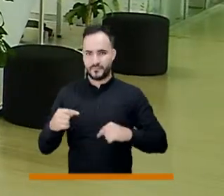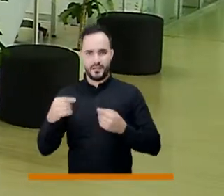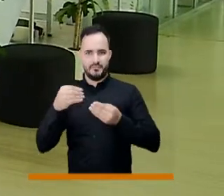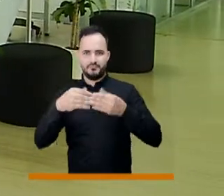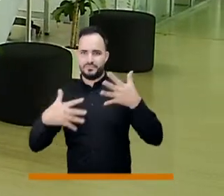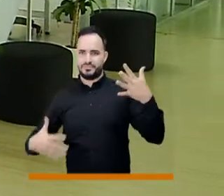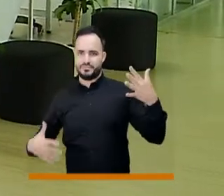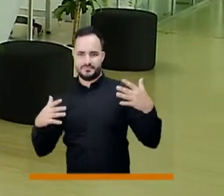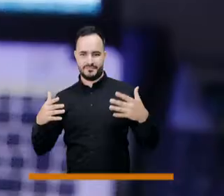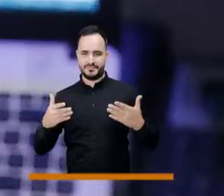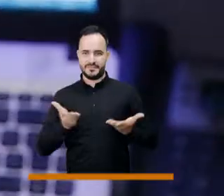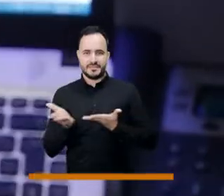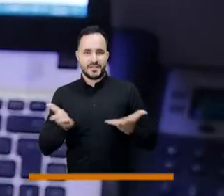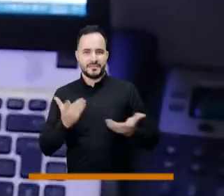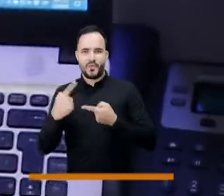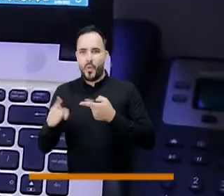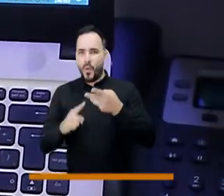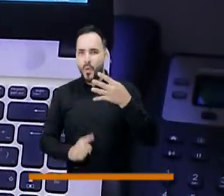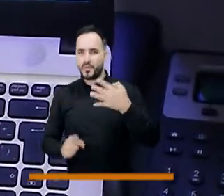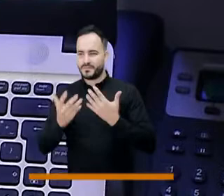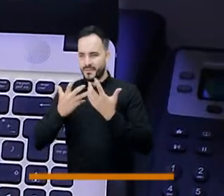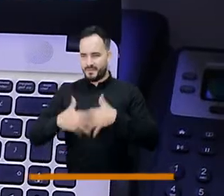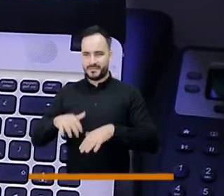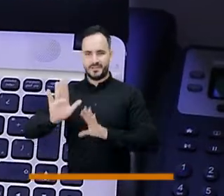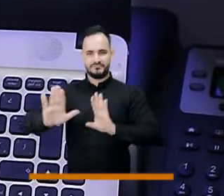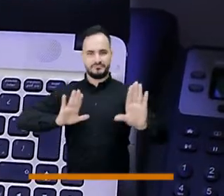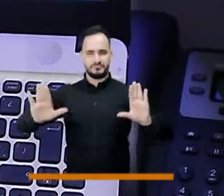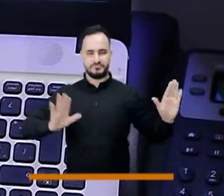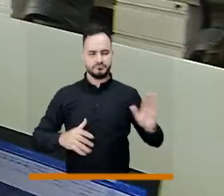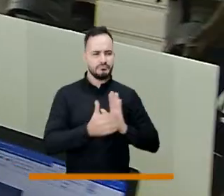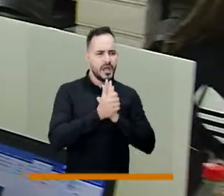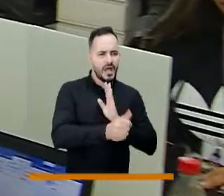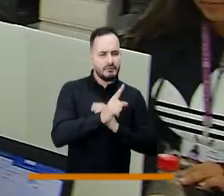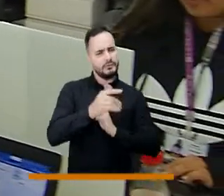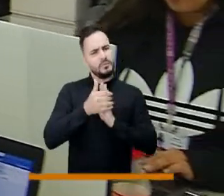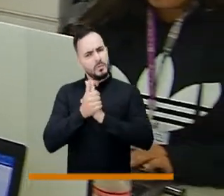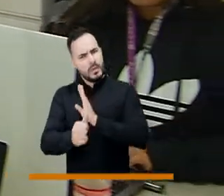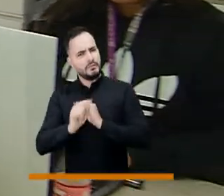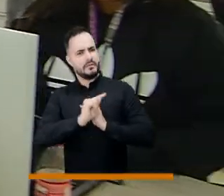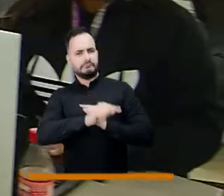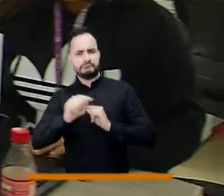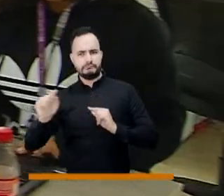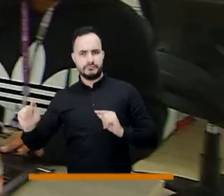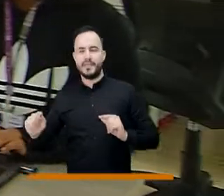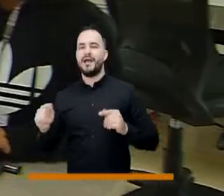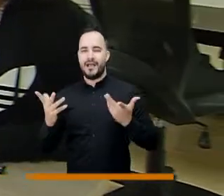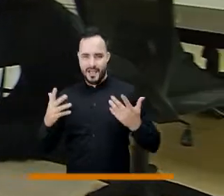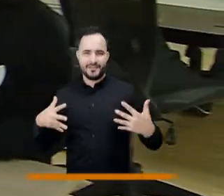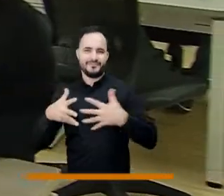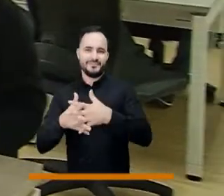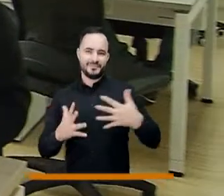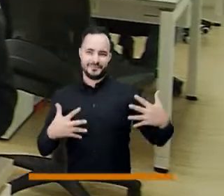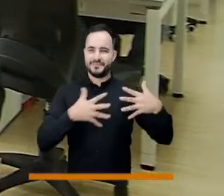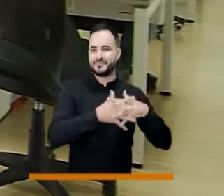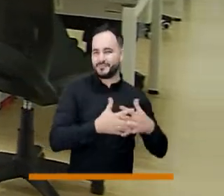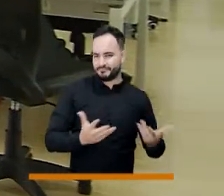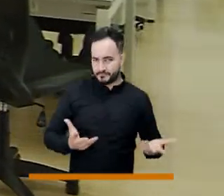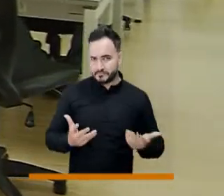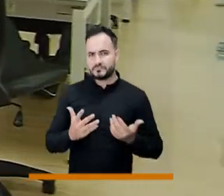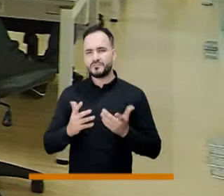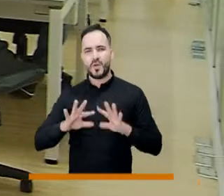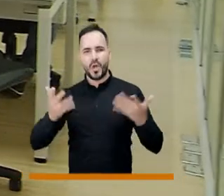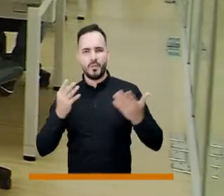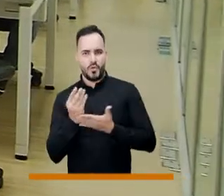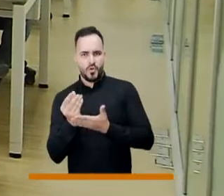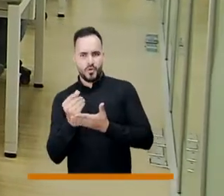y todo ese número de personas que están trabajando conjuntamente y aprovechando cada una de sus potencialidades para desarrollar nuevos